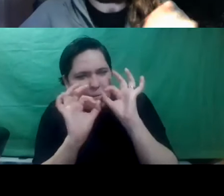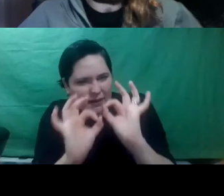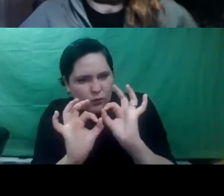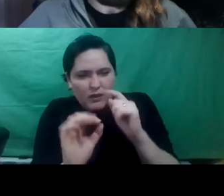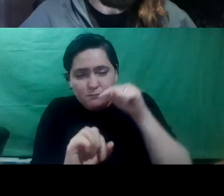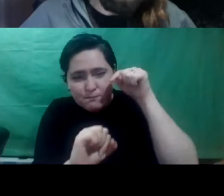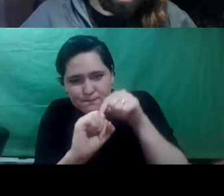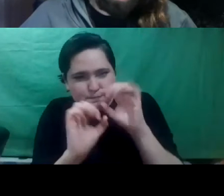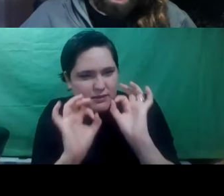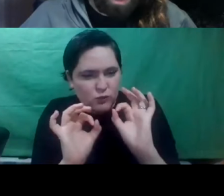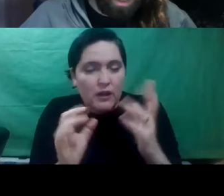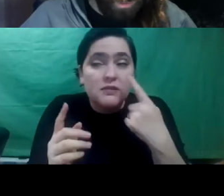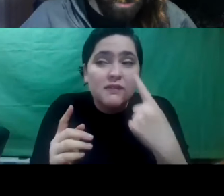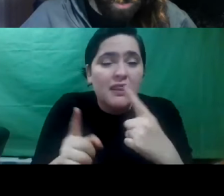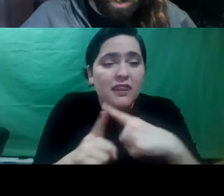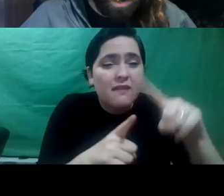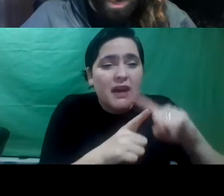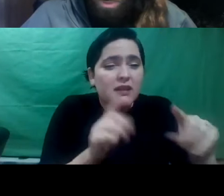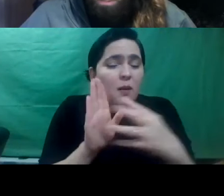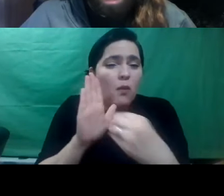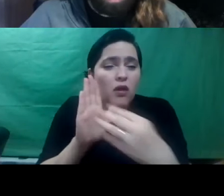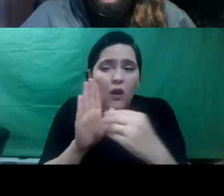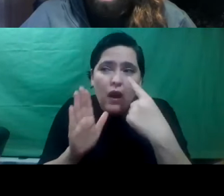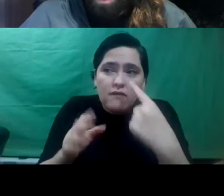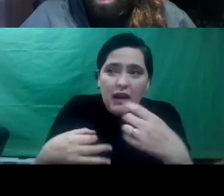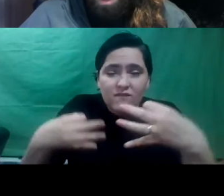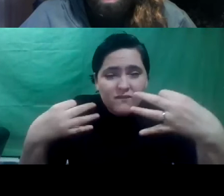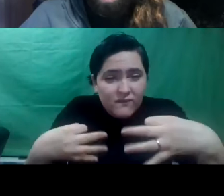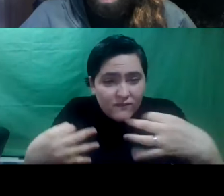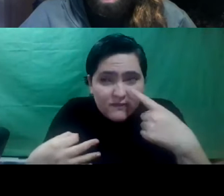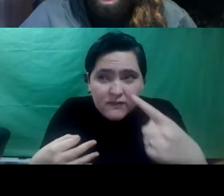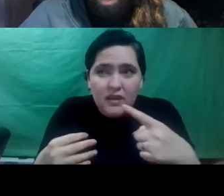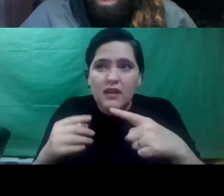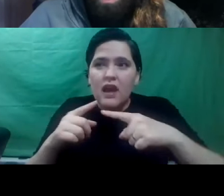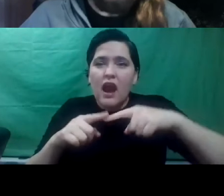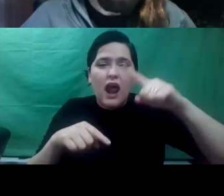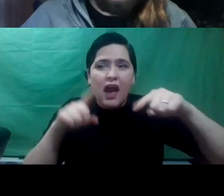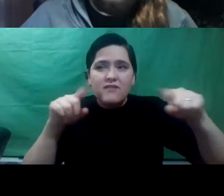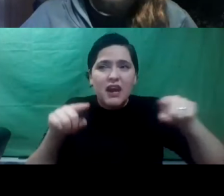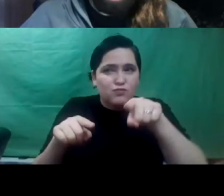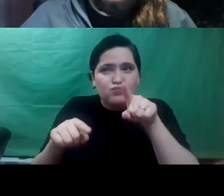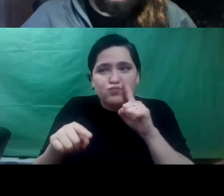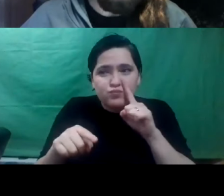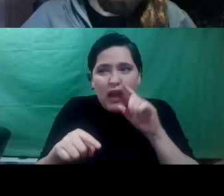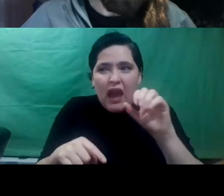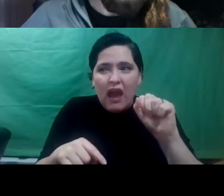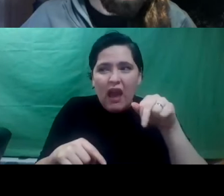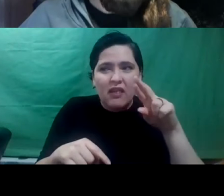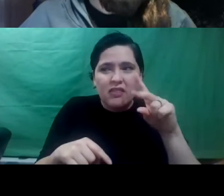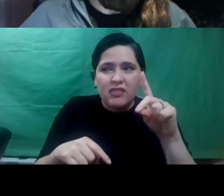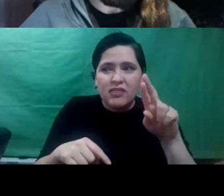para eso hay distintos modelos que varían en el realismo, como se muestra acá. Esta es una gráfica que saqué del paper de Andrea Lupi muy